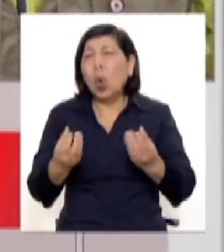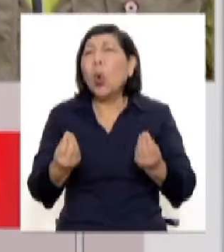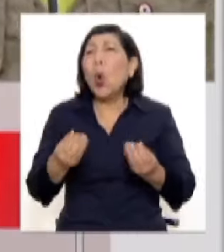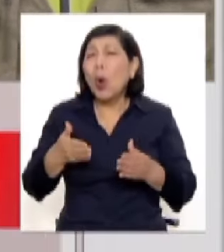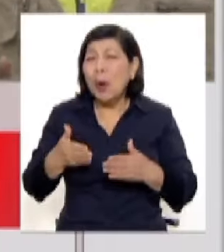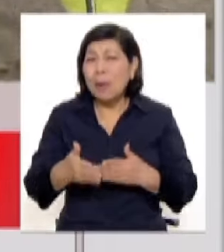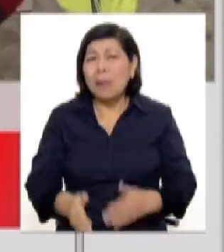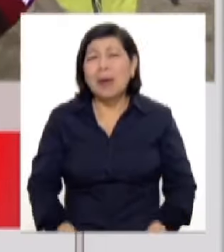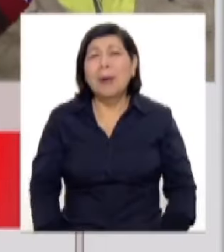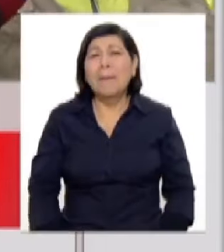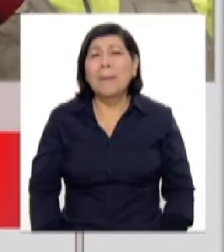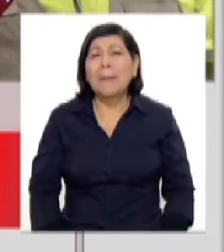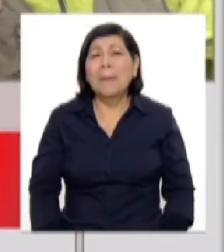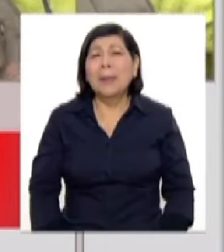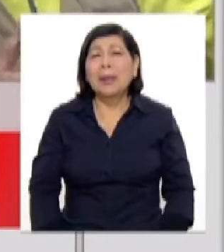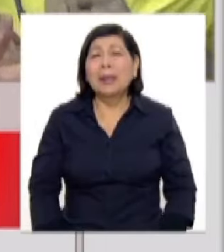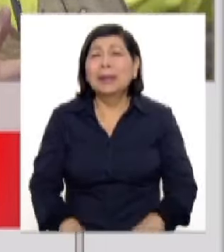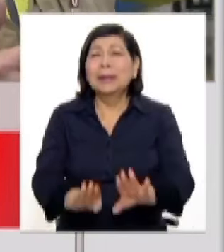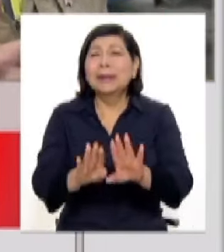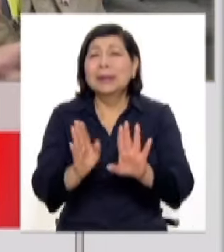ingresar finalmente a este pasaje? ¿Ingresado por qué? Porque